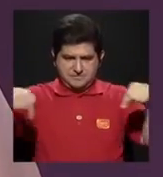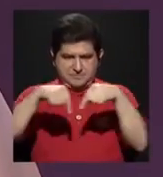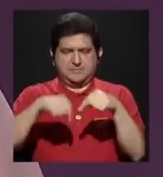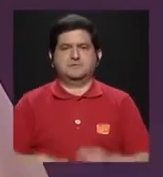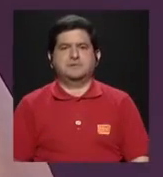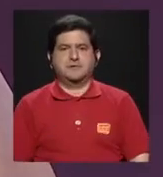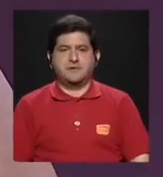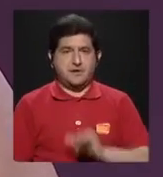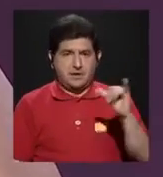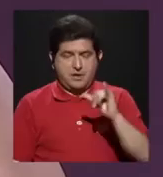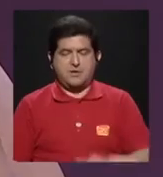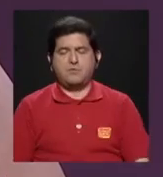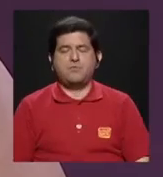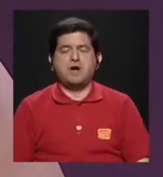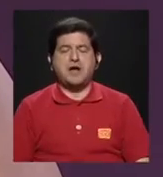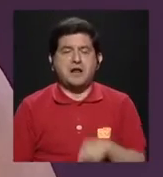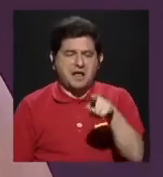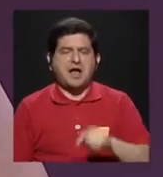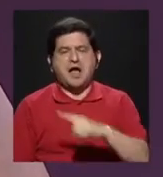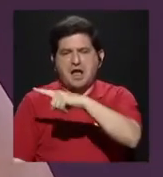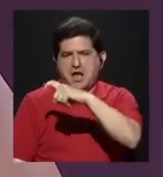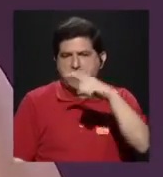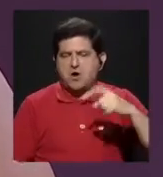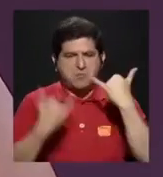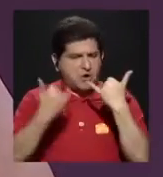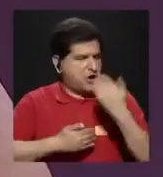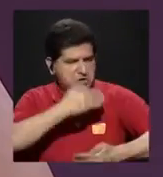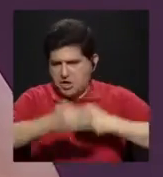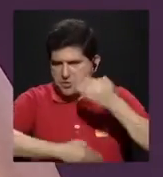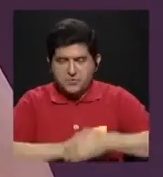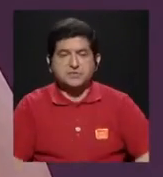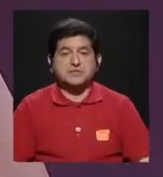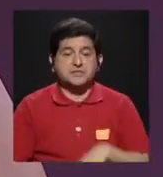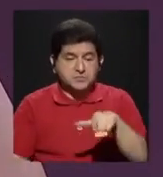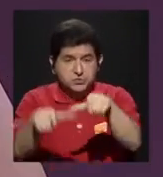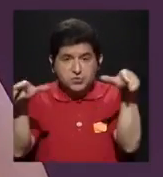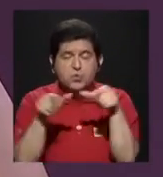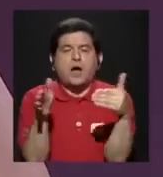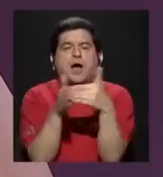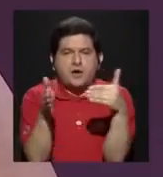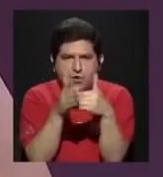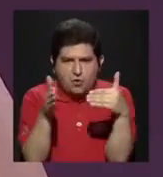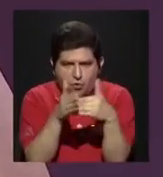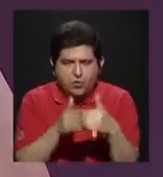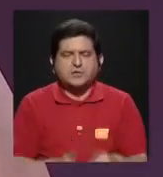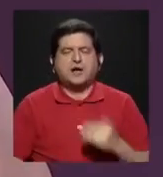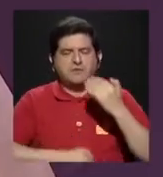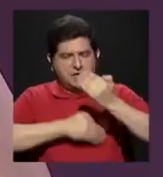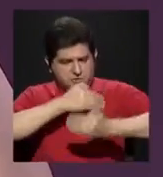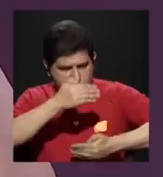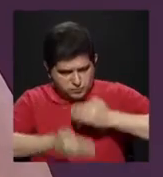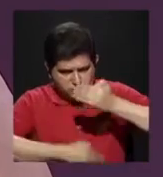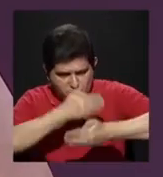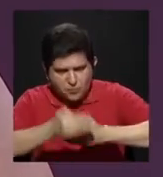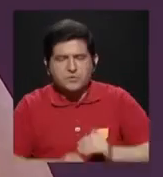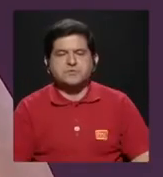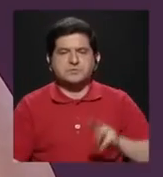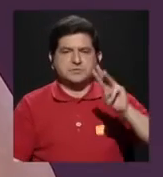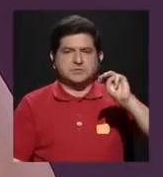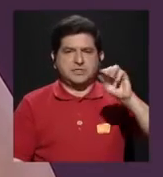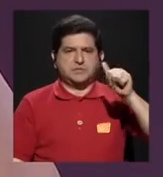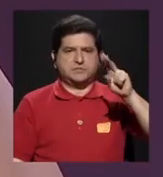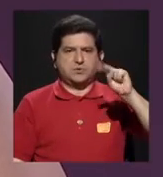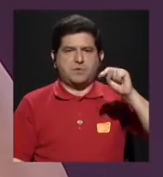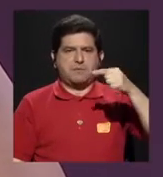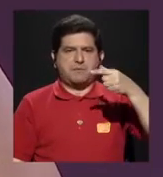en la misma camaronera, cuando han dejado de sembrar camarón, ahí el mismo manglar se va regenerando. Entonces ahí se van encontrando